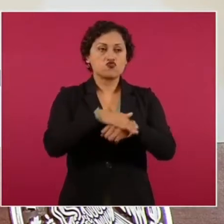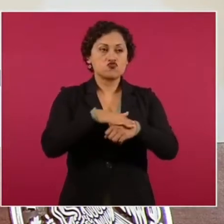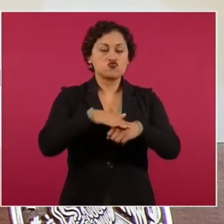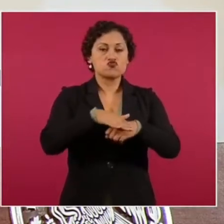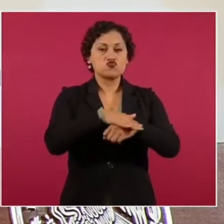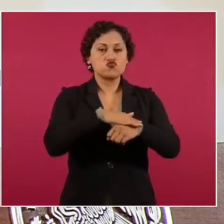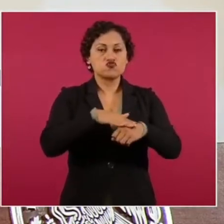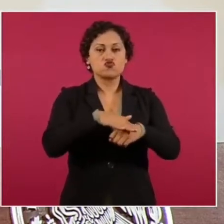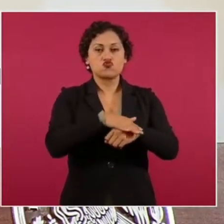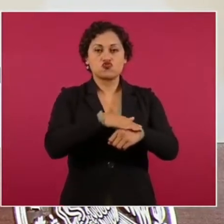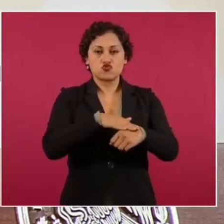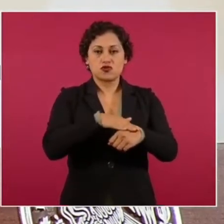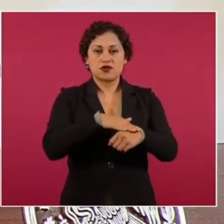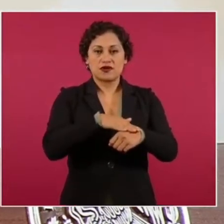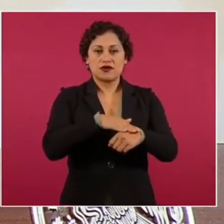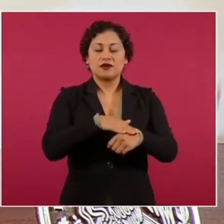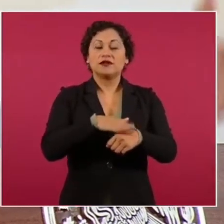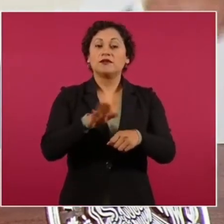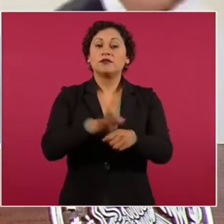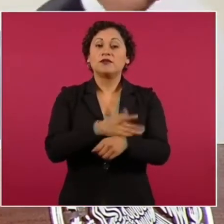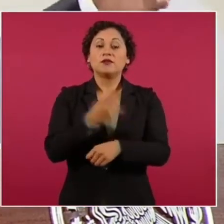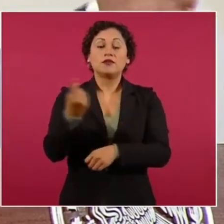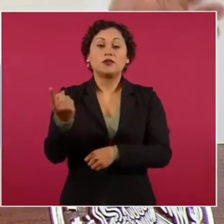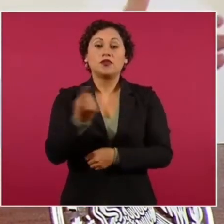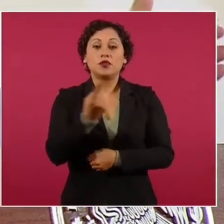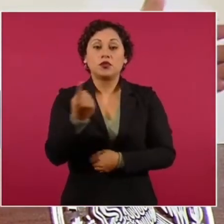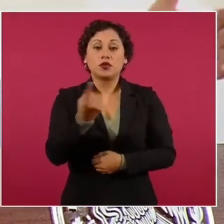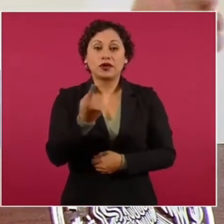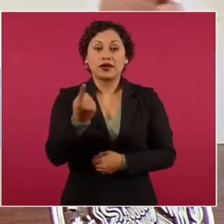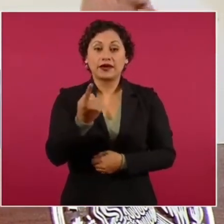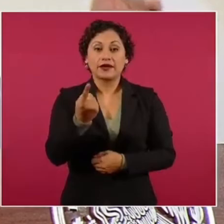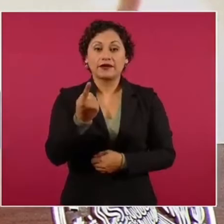¿Cuándo se publica el acuerdo, presidente? Porque